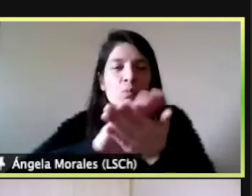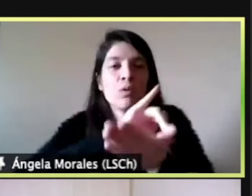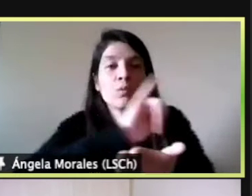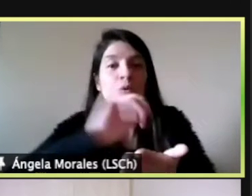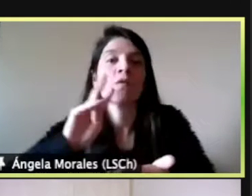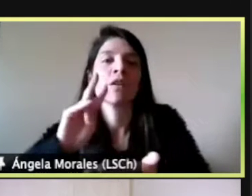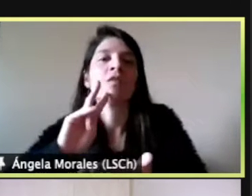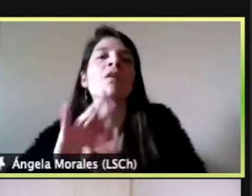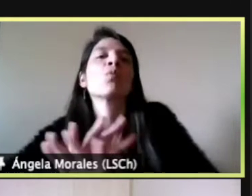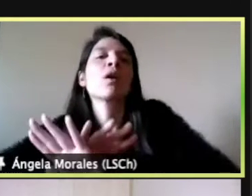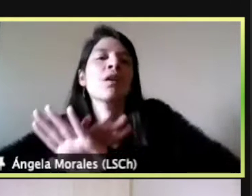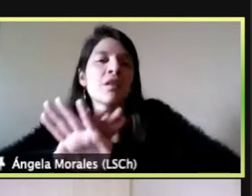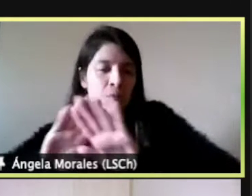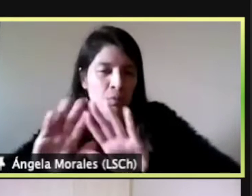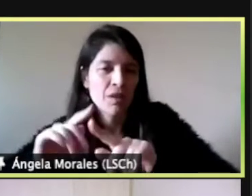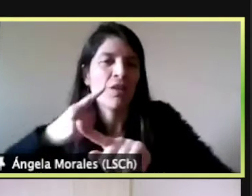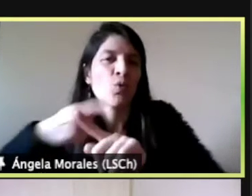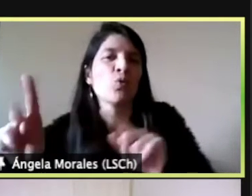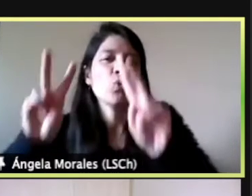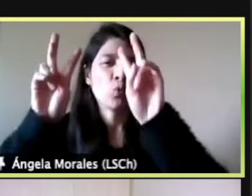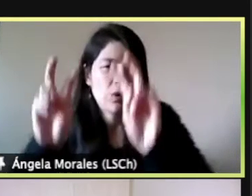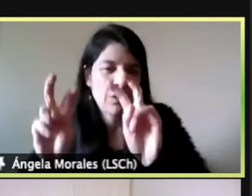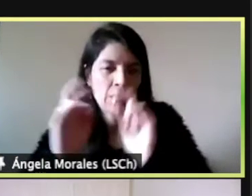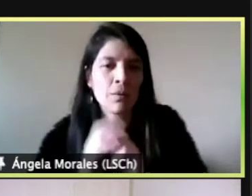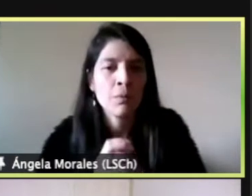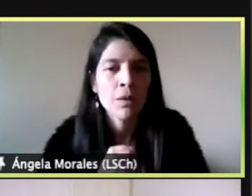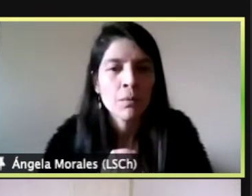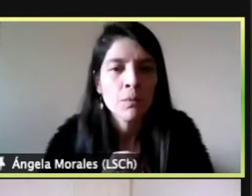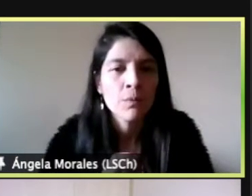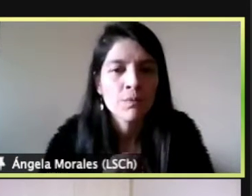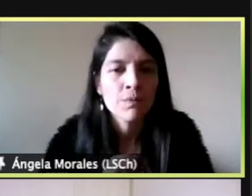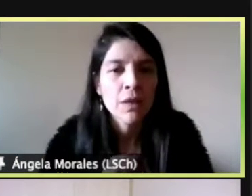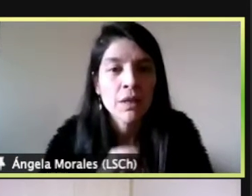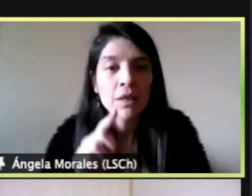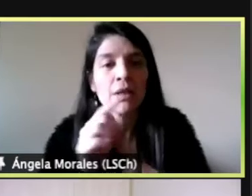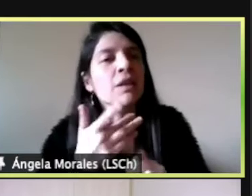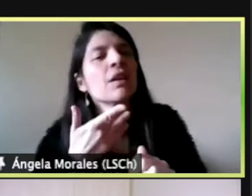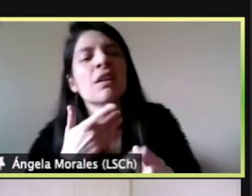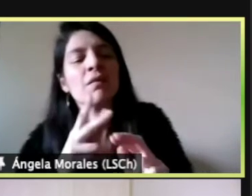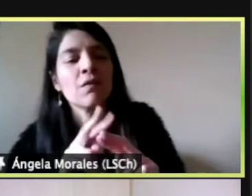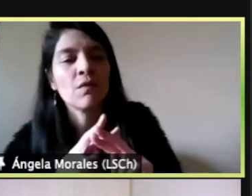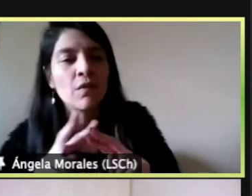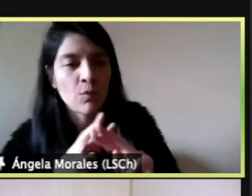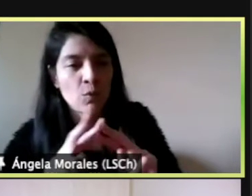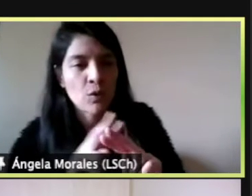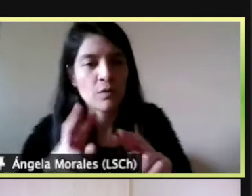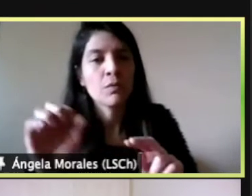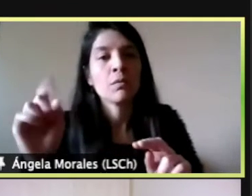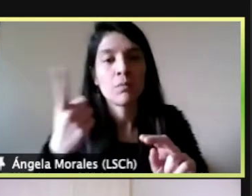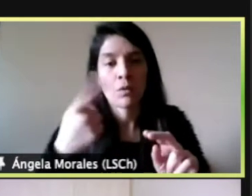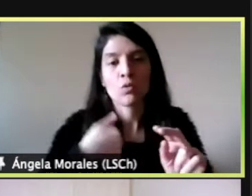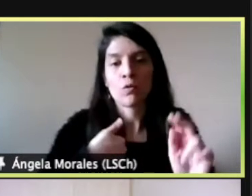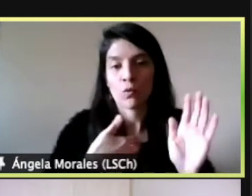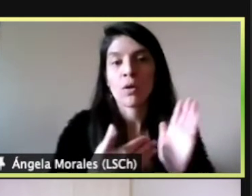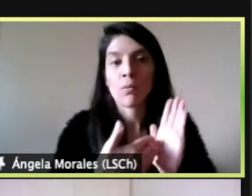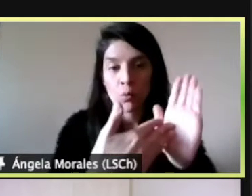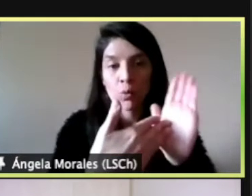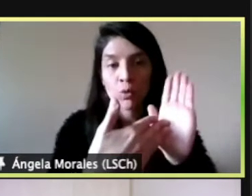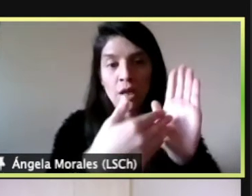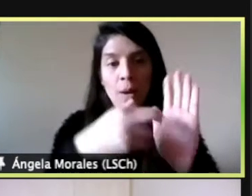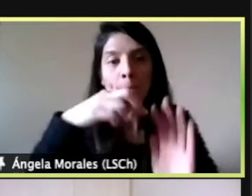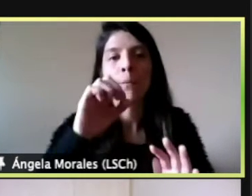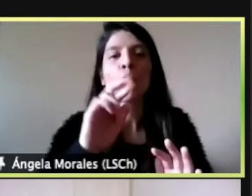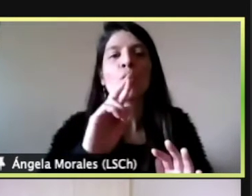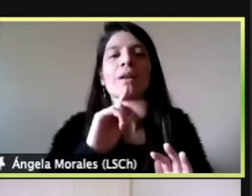ahora? Yo acá bueno, primero le voy a mostrar aquí un portal. Acá tengo un portal que es